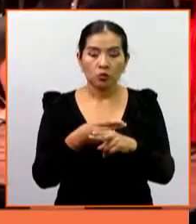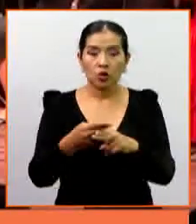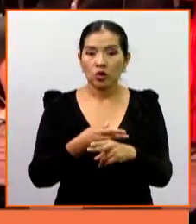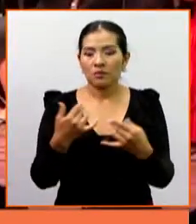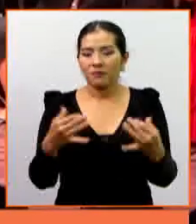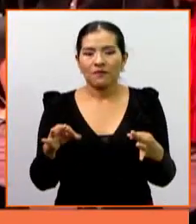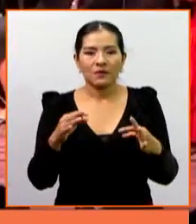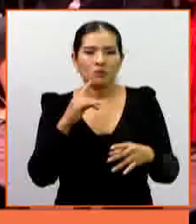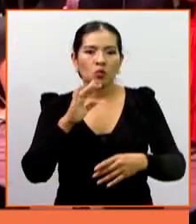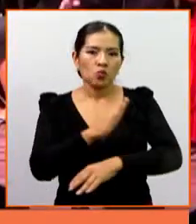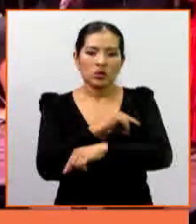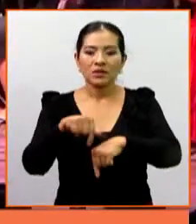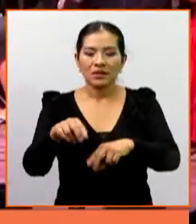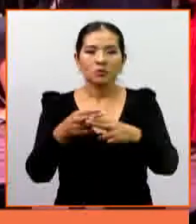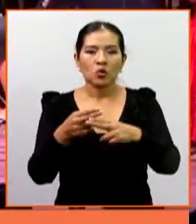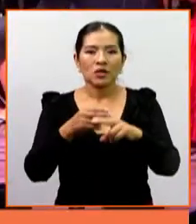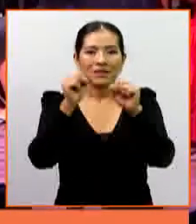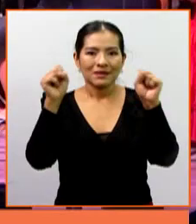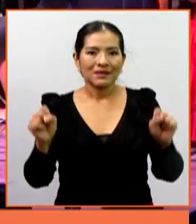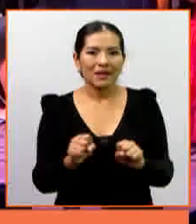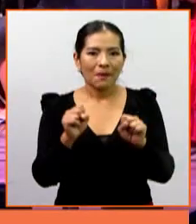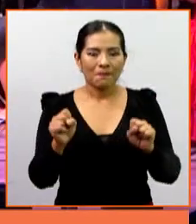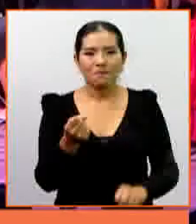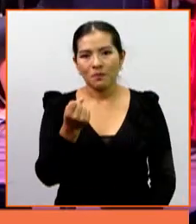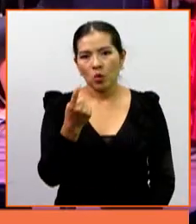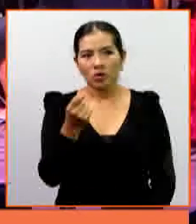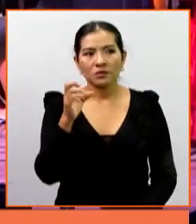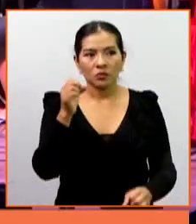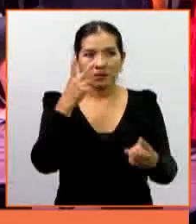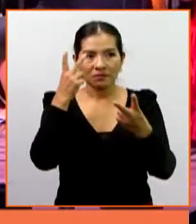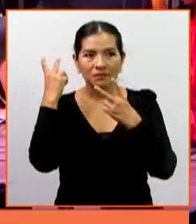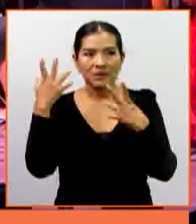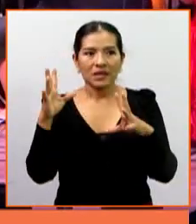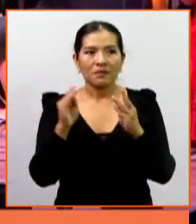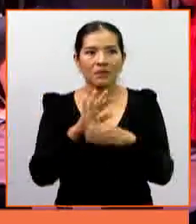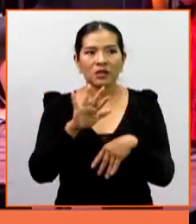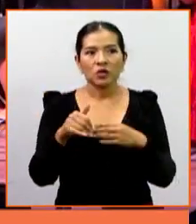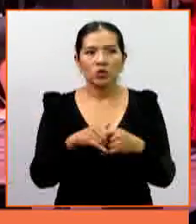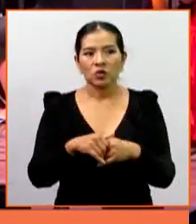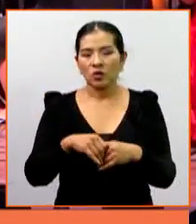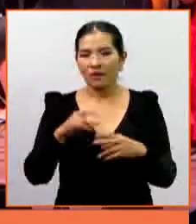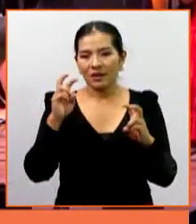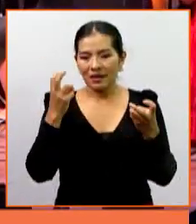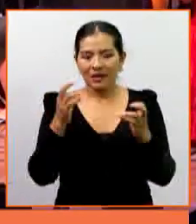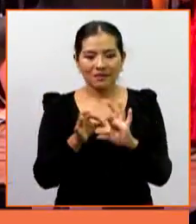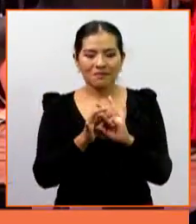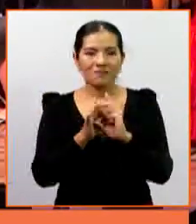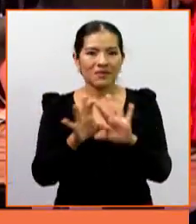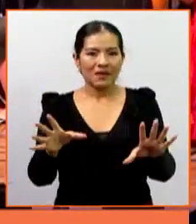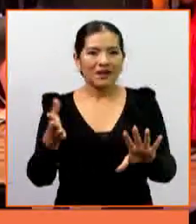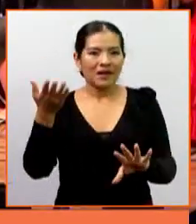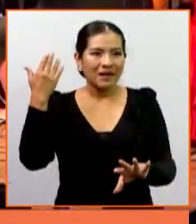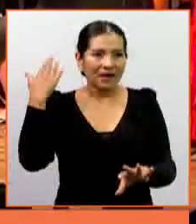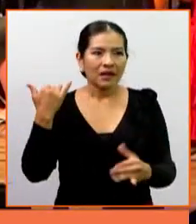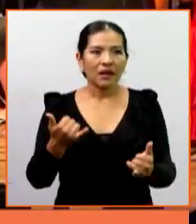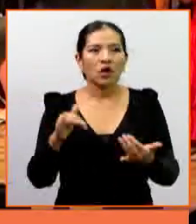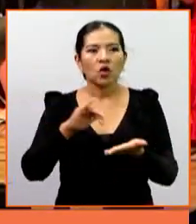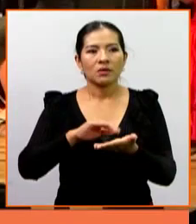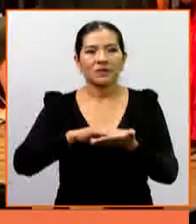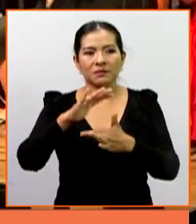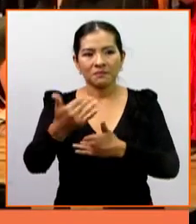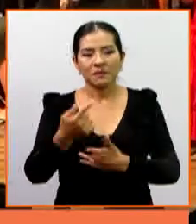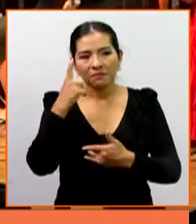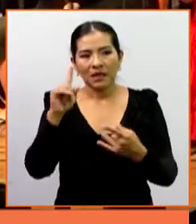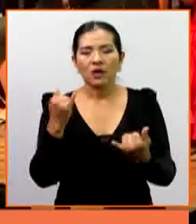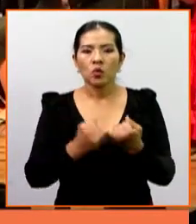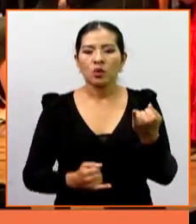concierto. Es este sábado 11, ahí tenemos imágenes de fondo del concierto, de lo que fue la apertura en realidad. Y bueno, yo les estoy invitando ahora a lo que es el